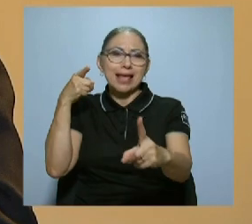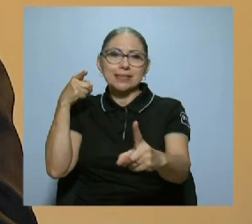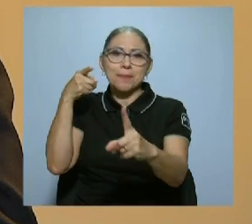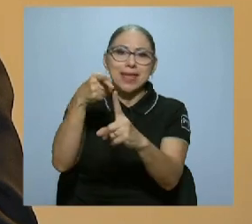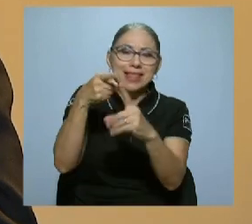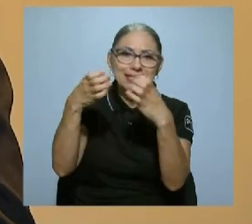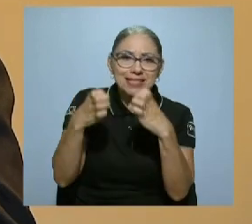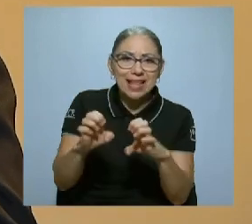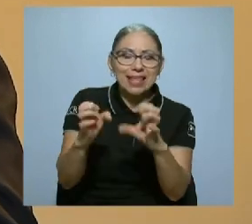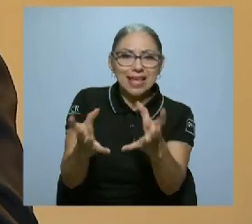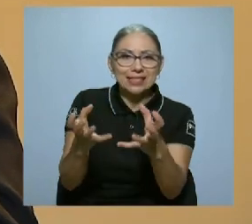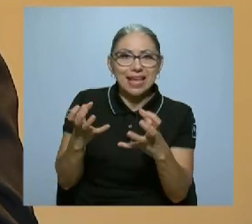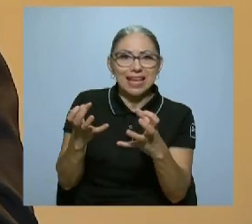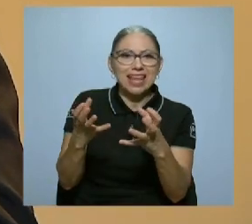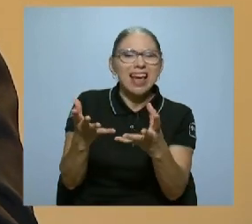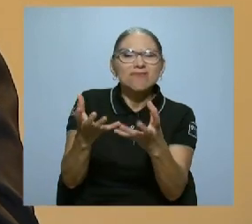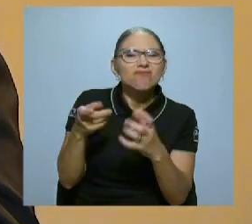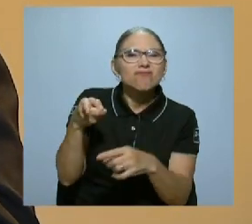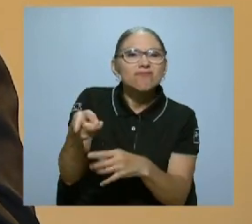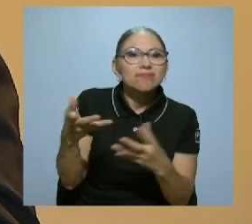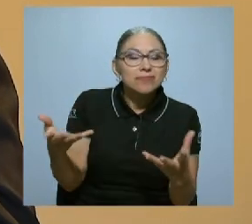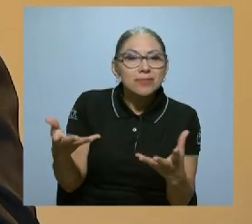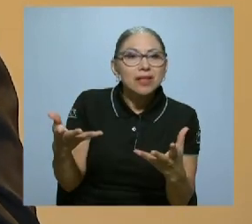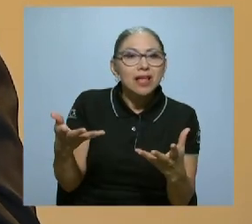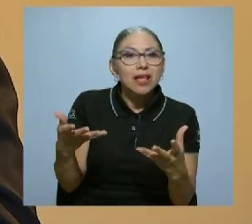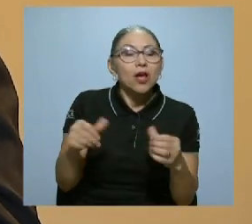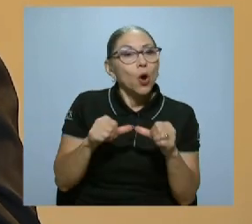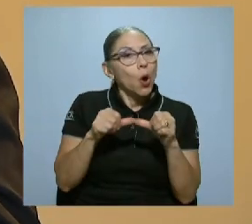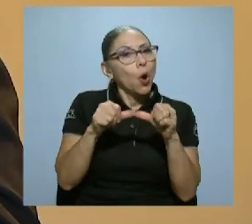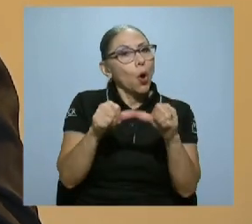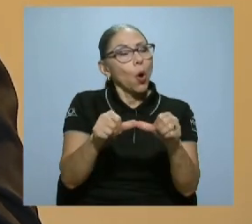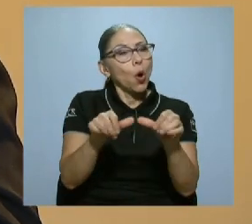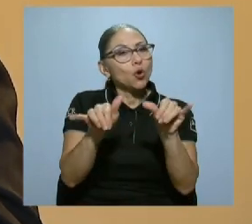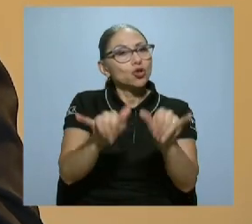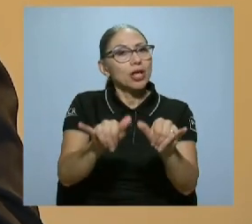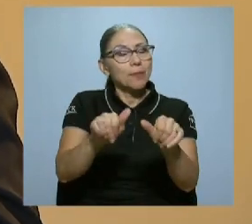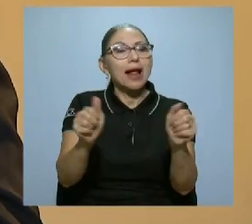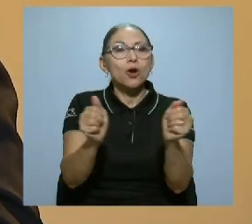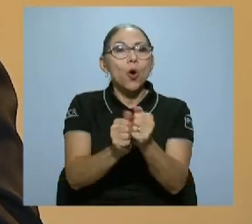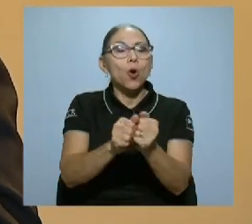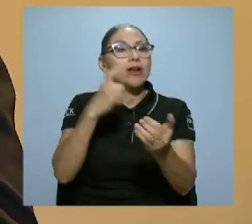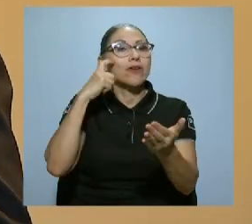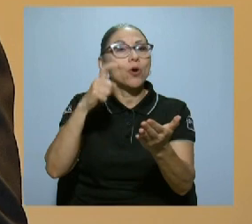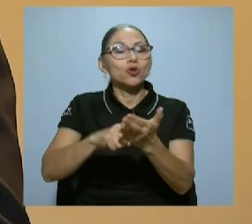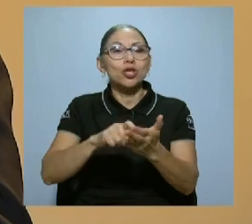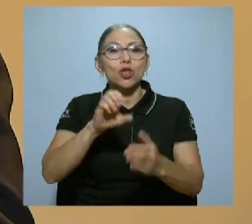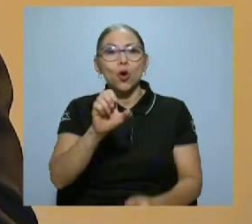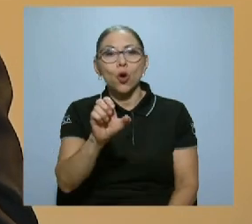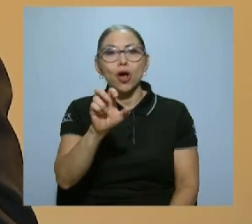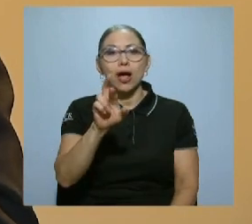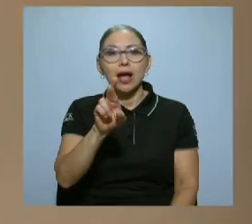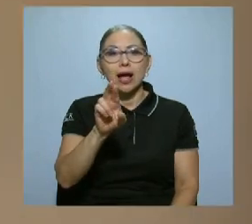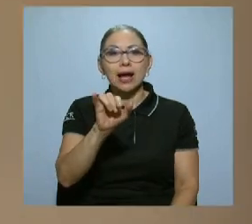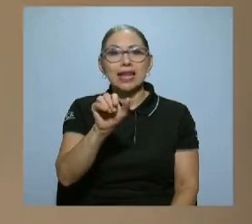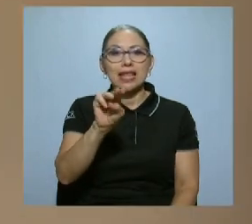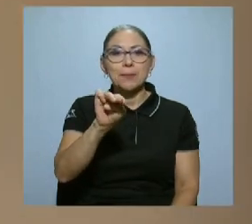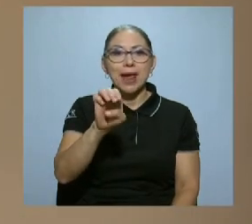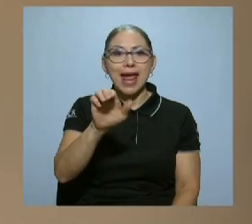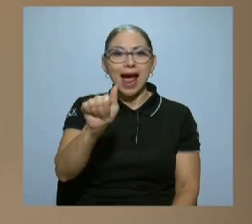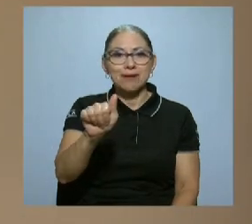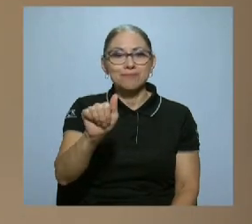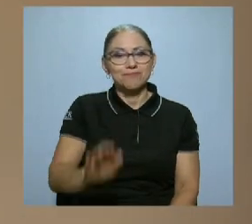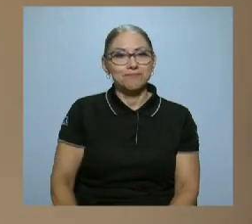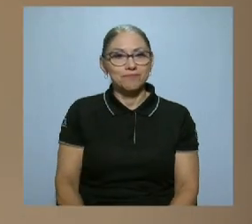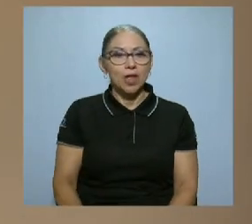quería, que era conservar y reconocido la Crimea. Don Álvaro, vamos a